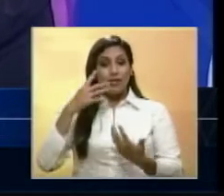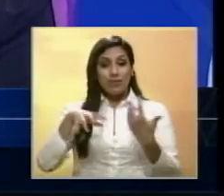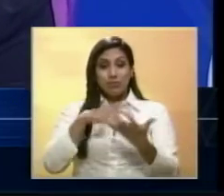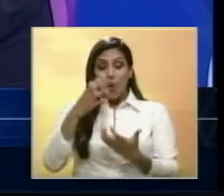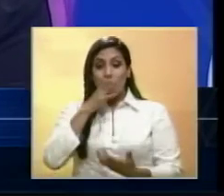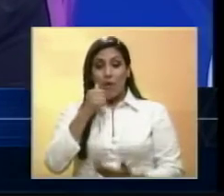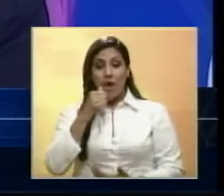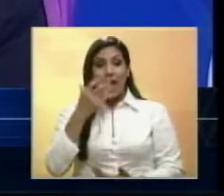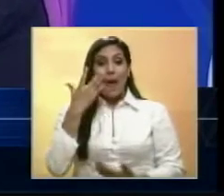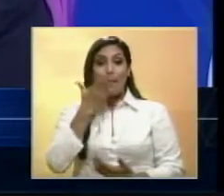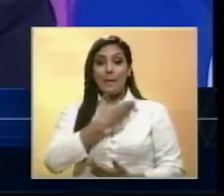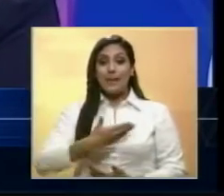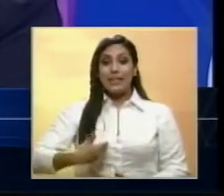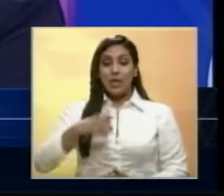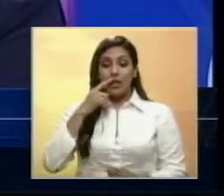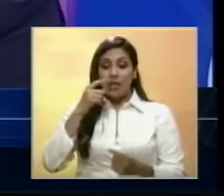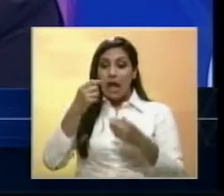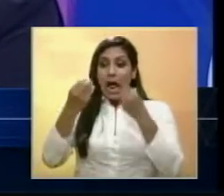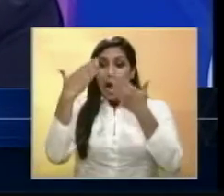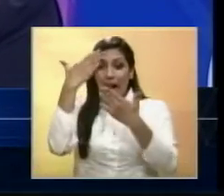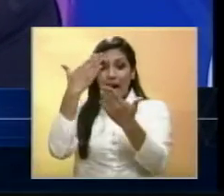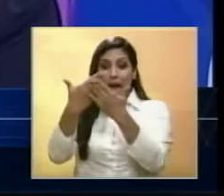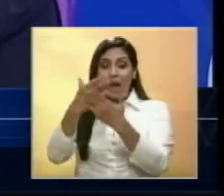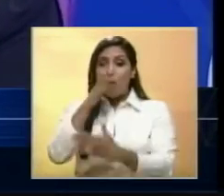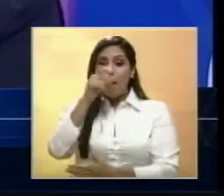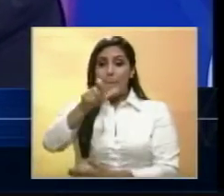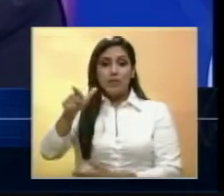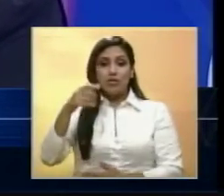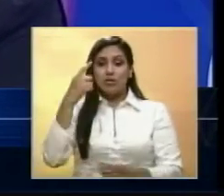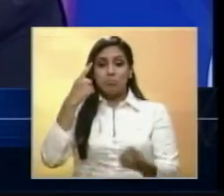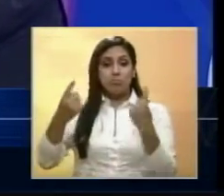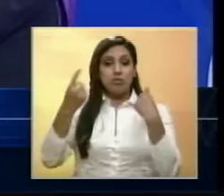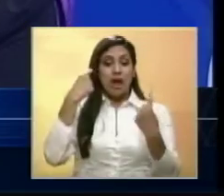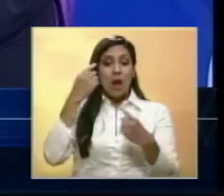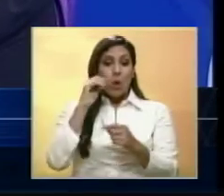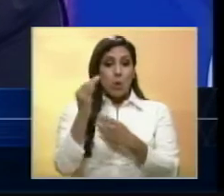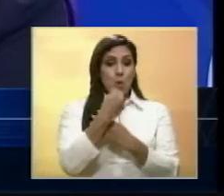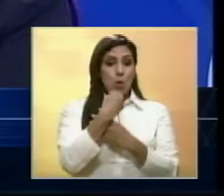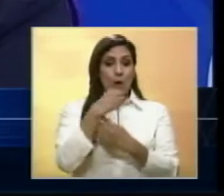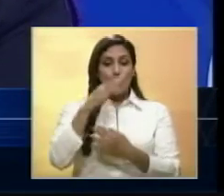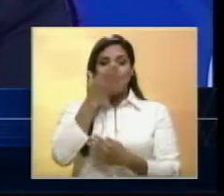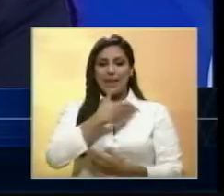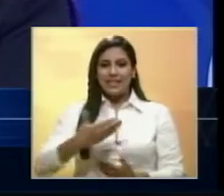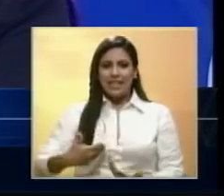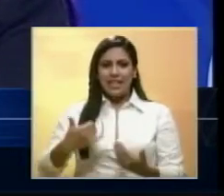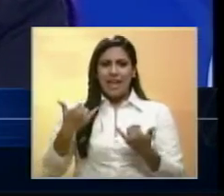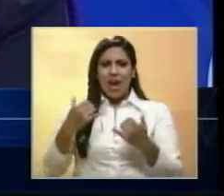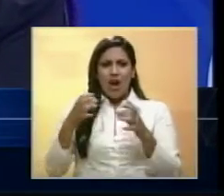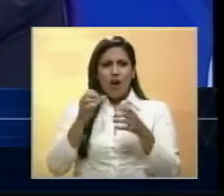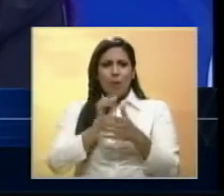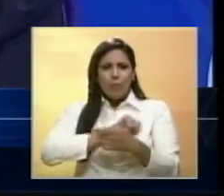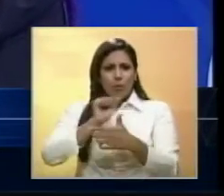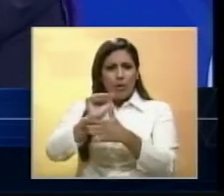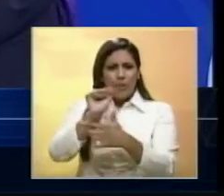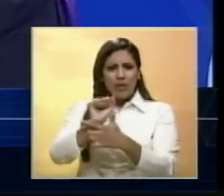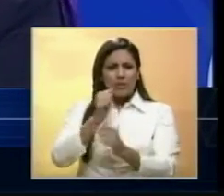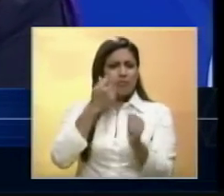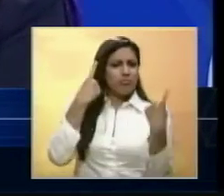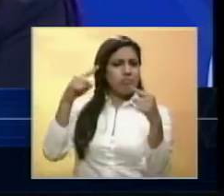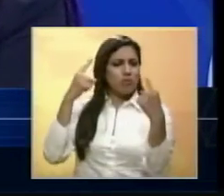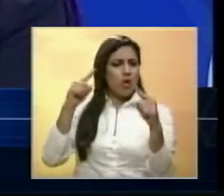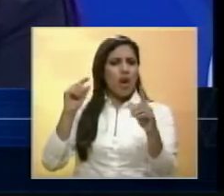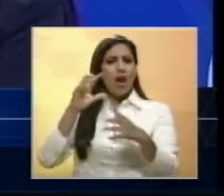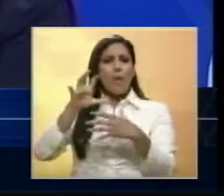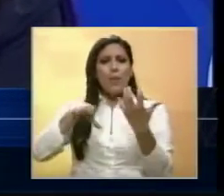un presidente que no le da la cara a nuestra gente, si tenemos un presidente y a una bancada oficialista dentro de la Asamblea Nacional que le da la espalda a los problemas